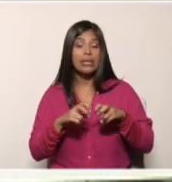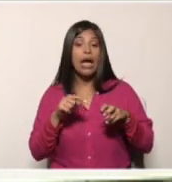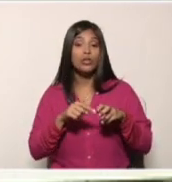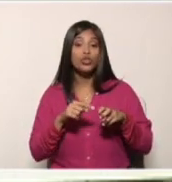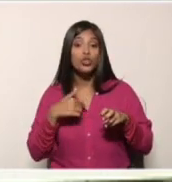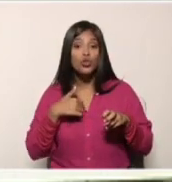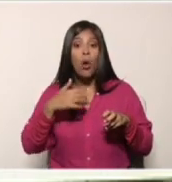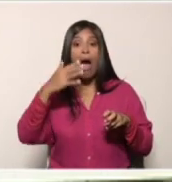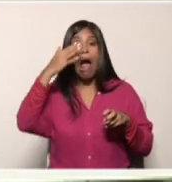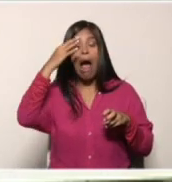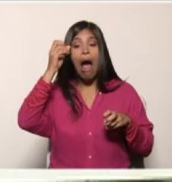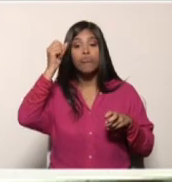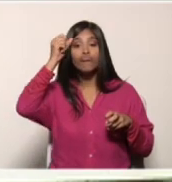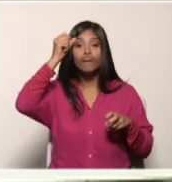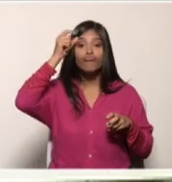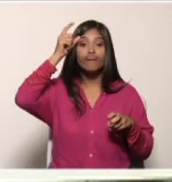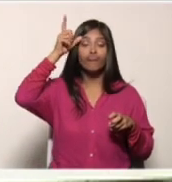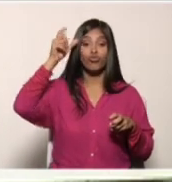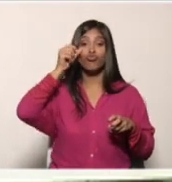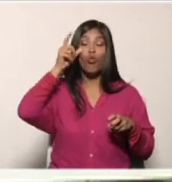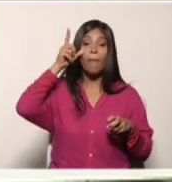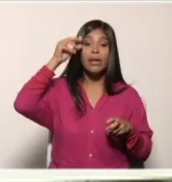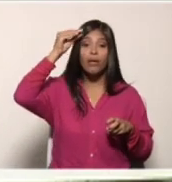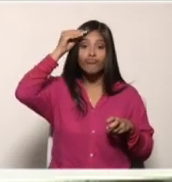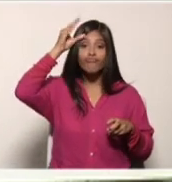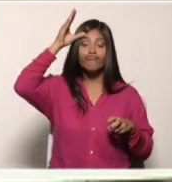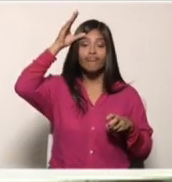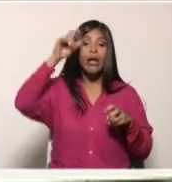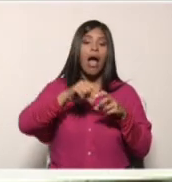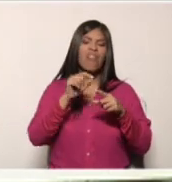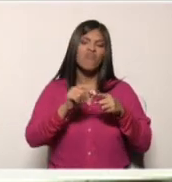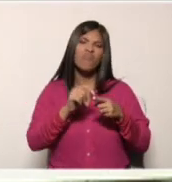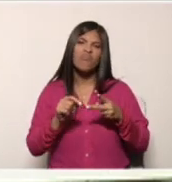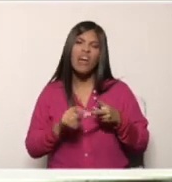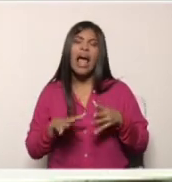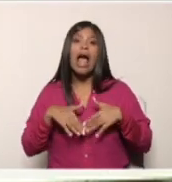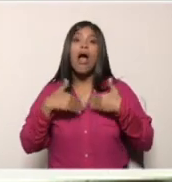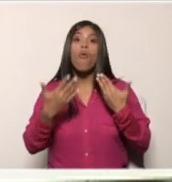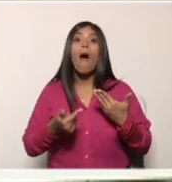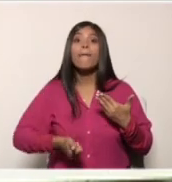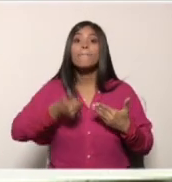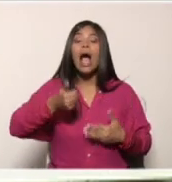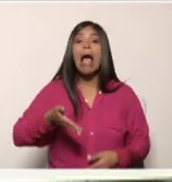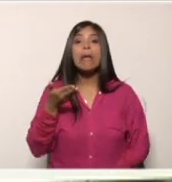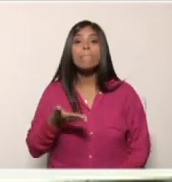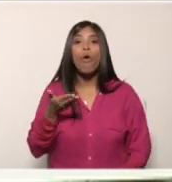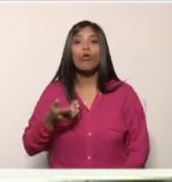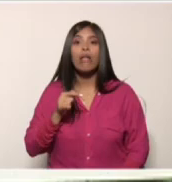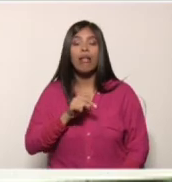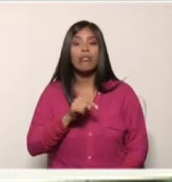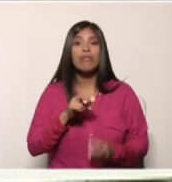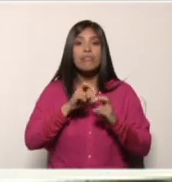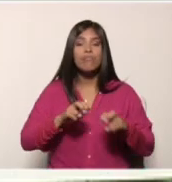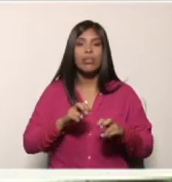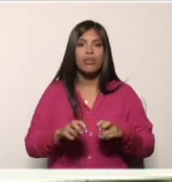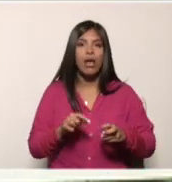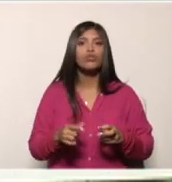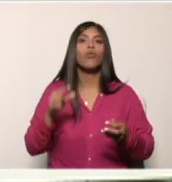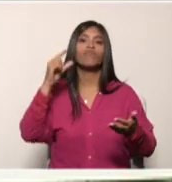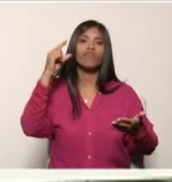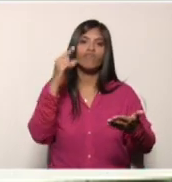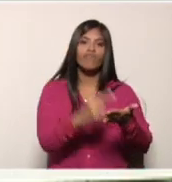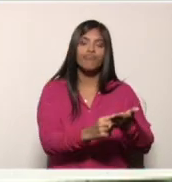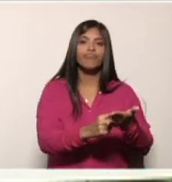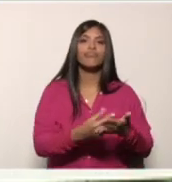sobre las plantas, yo voy a colocar en las conclusiones qué fue lo más relevante de ese trabajo, ¿okay?, en